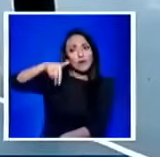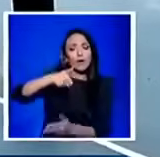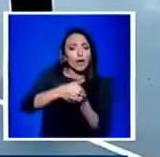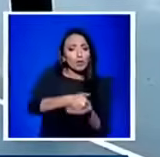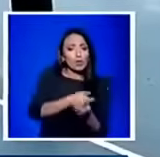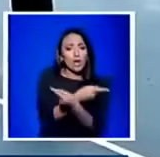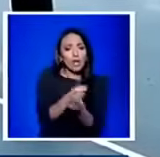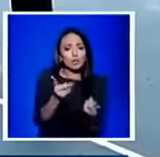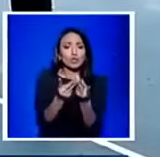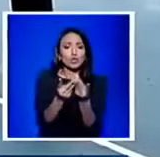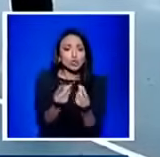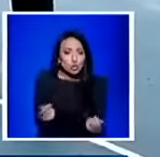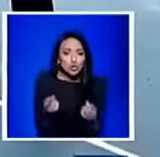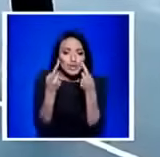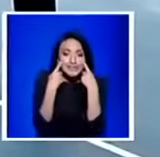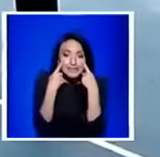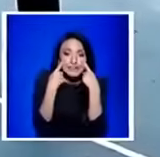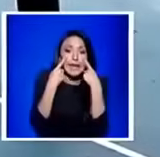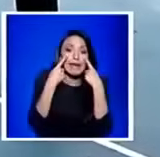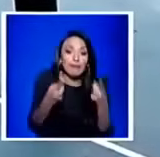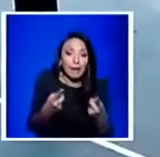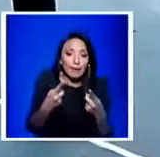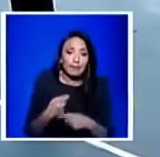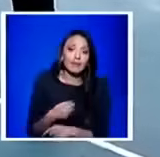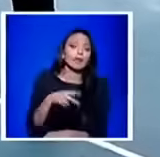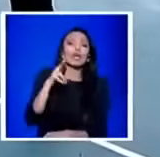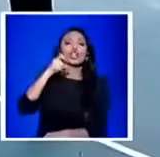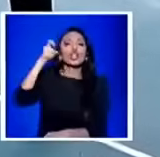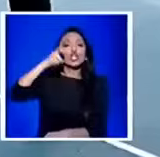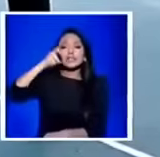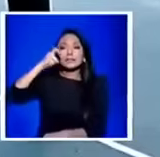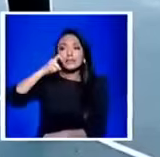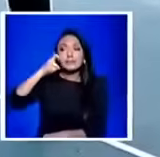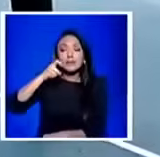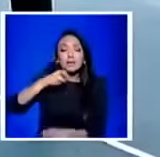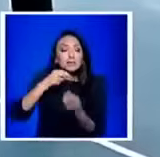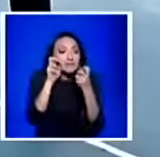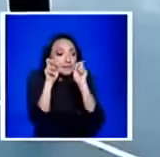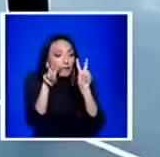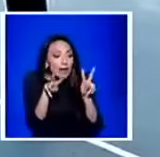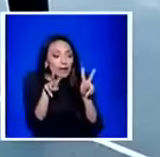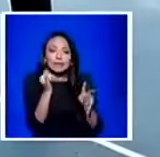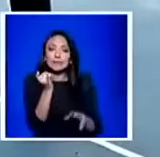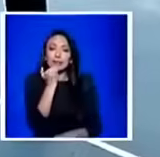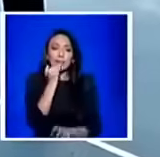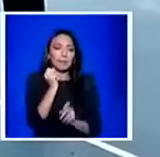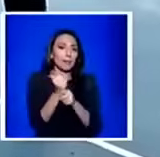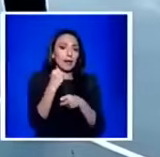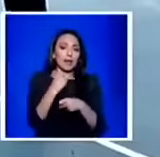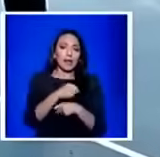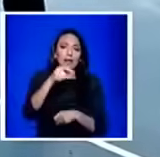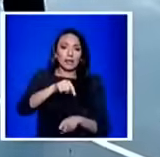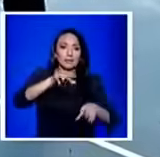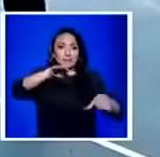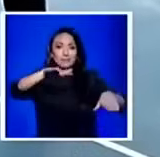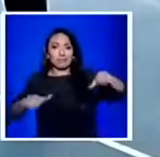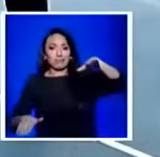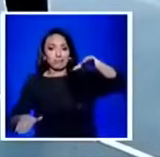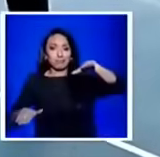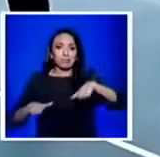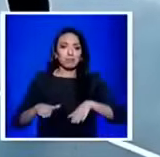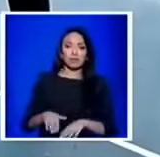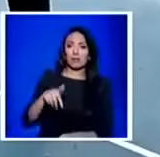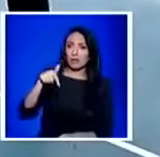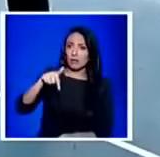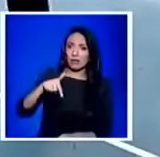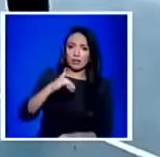esto es evidente, o sea, no hace falta tomar medidas, es a la vista de todos que está mal hecha la cancha, tiene un desnivel exagerado,